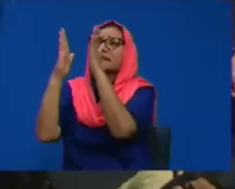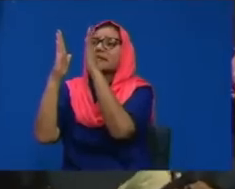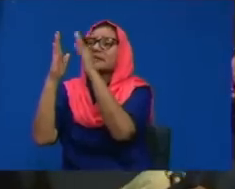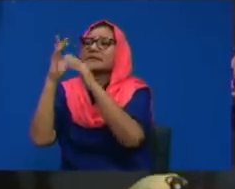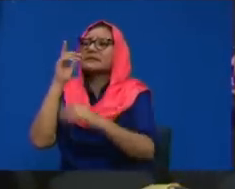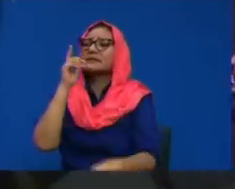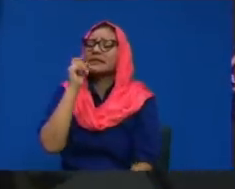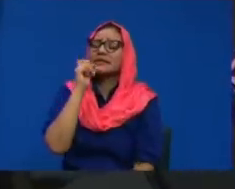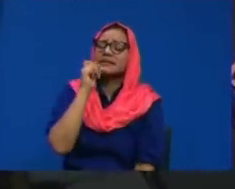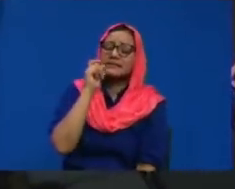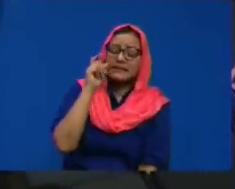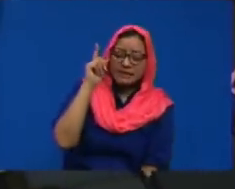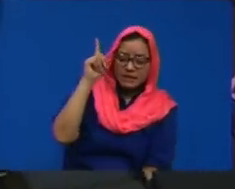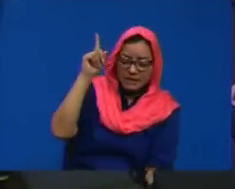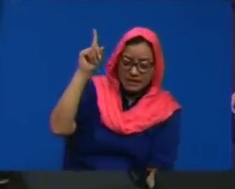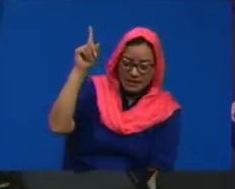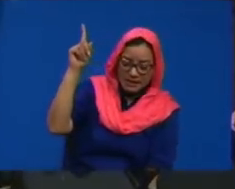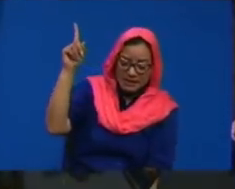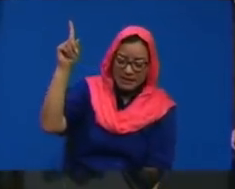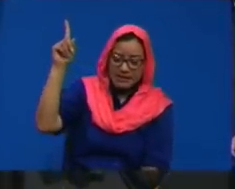presencia.